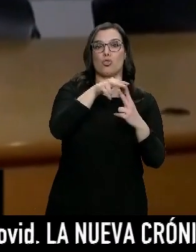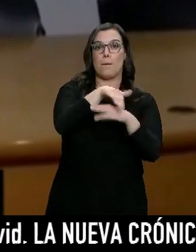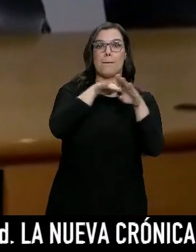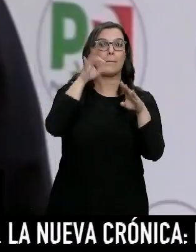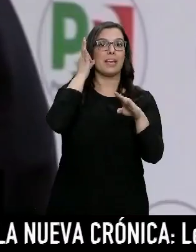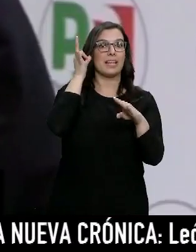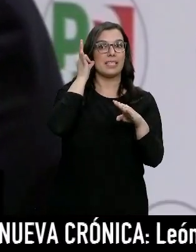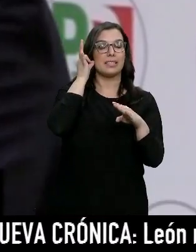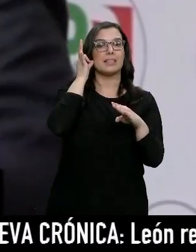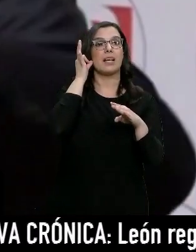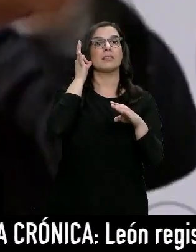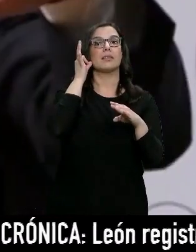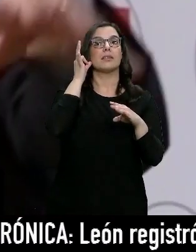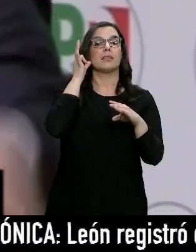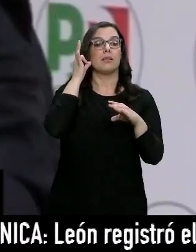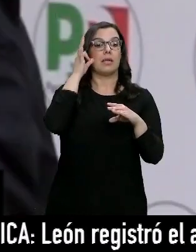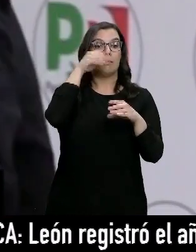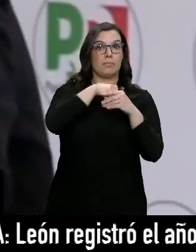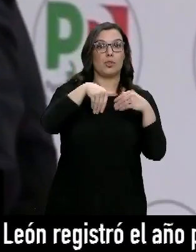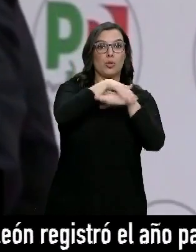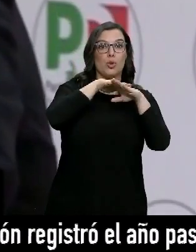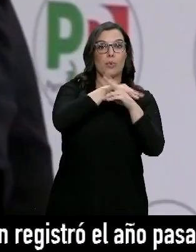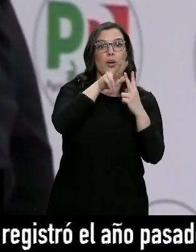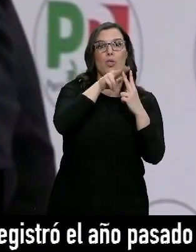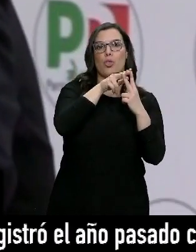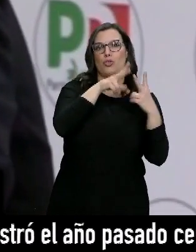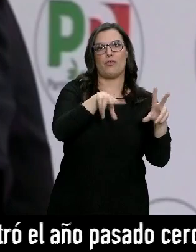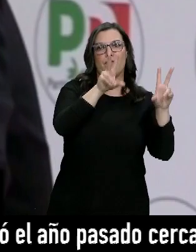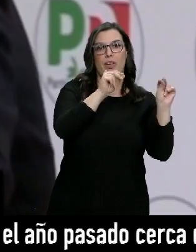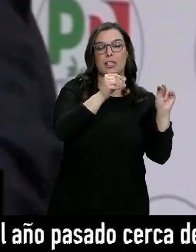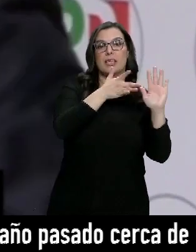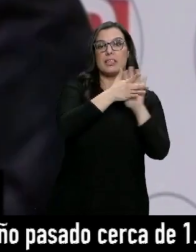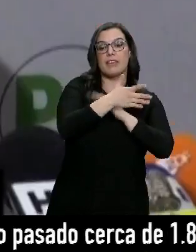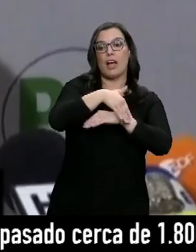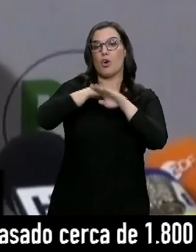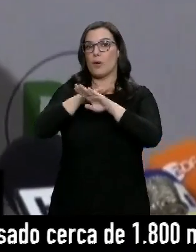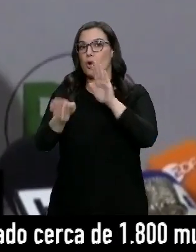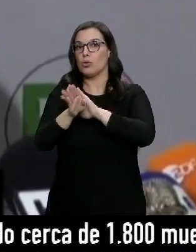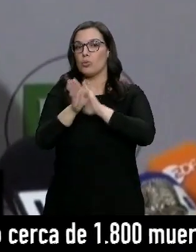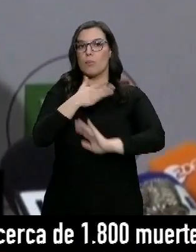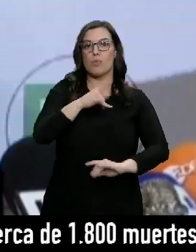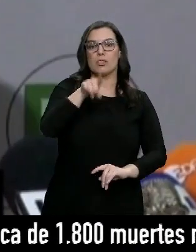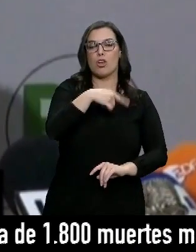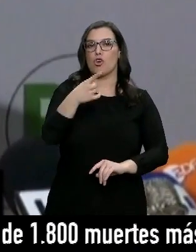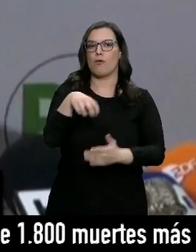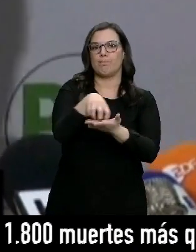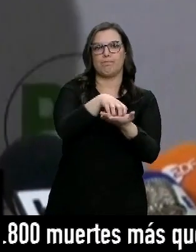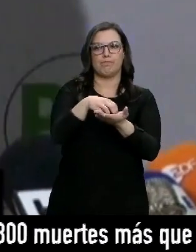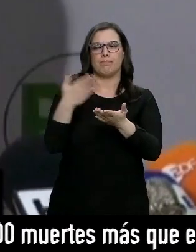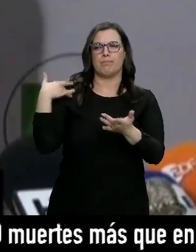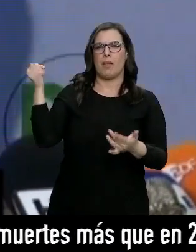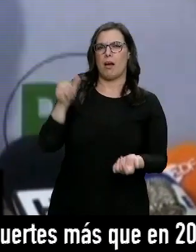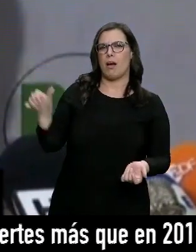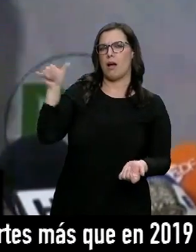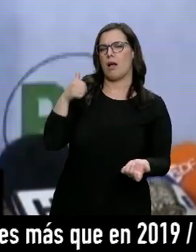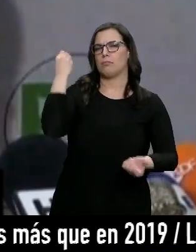ministras viva del gobierno de Giuseppe Conte, lo que deja en el aire la supervivencia del Ejecutivo. Después de semanas de especulaciones y horas